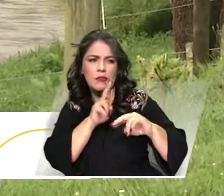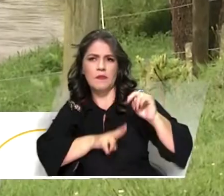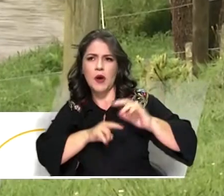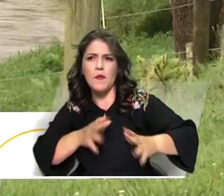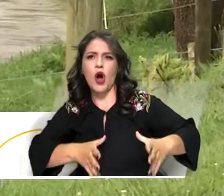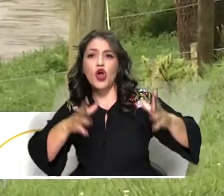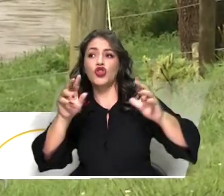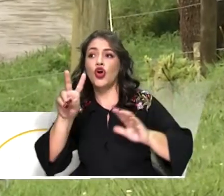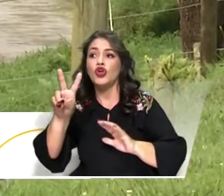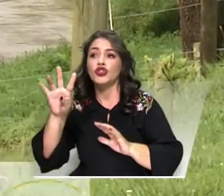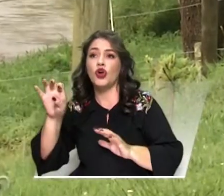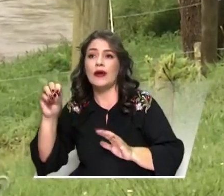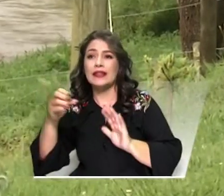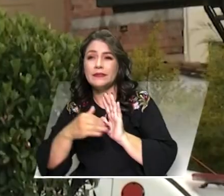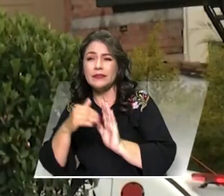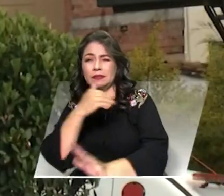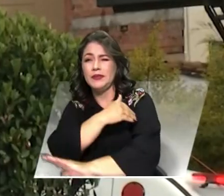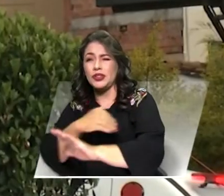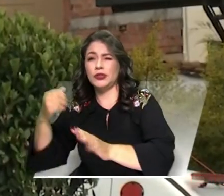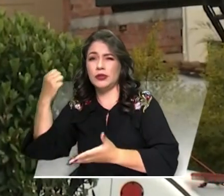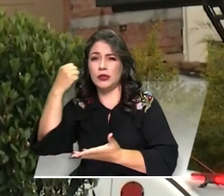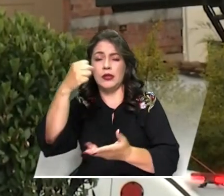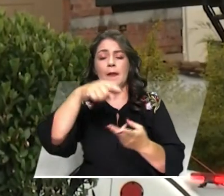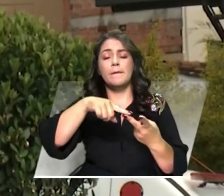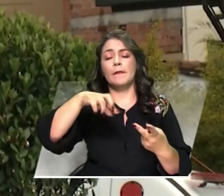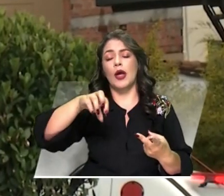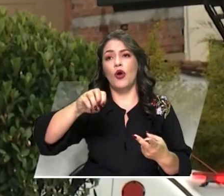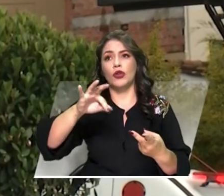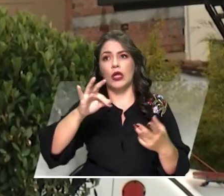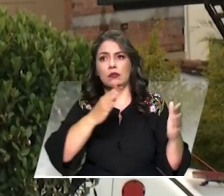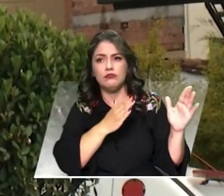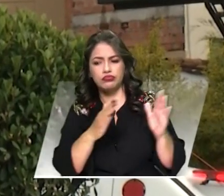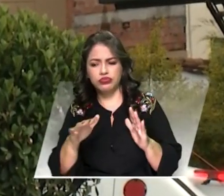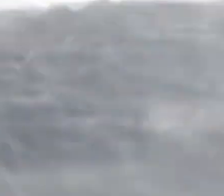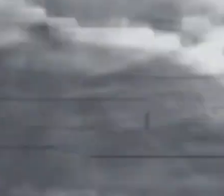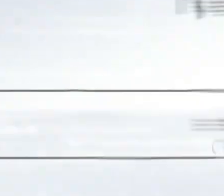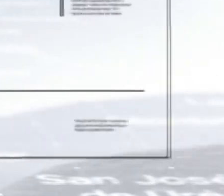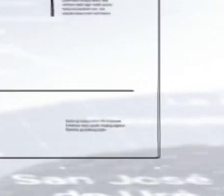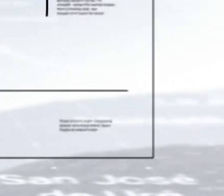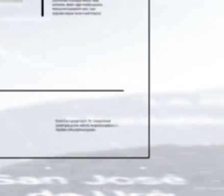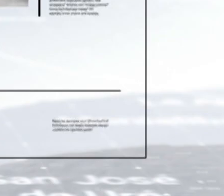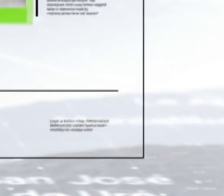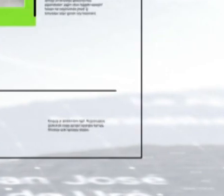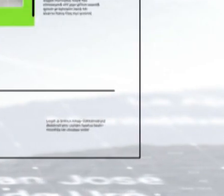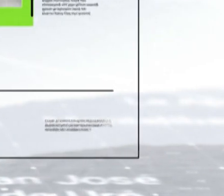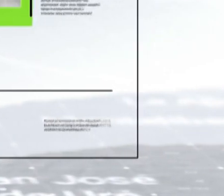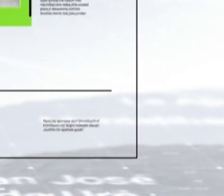el planteamiento en los planes básicos de ordenamiento territorial en otras localidades.